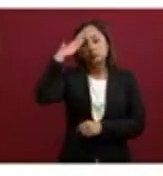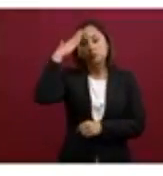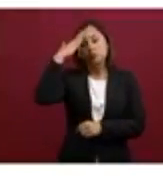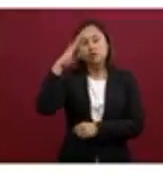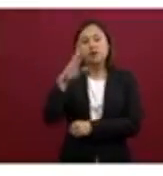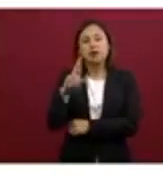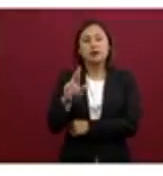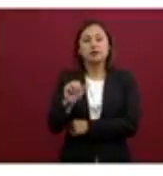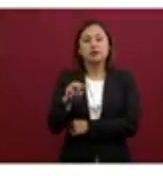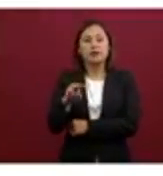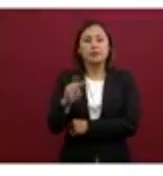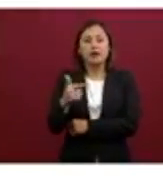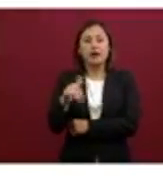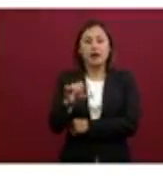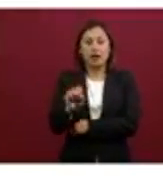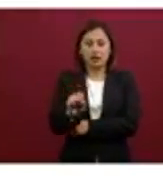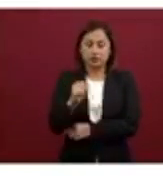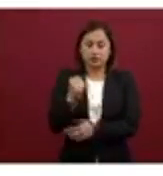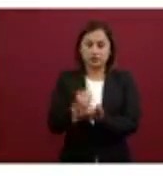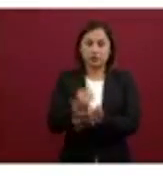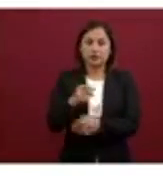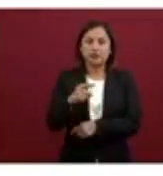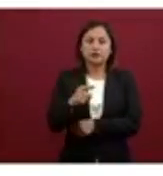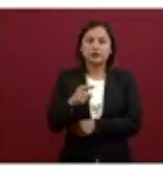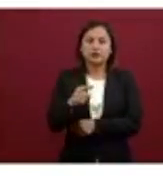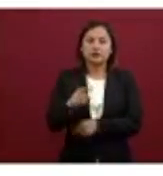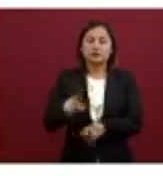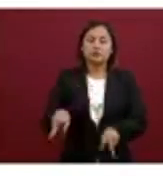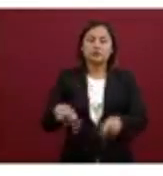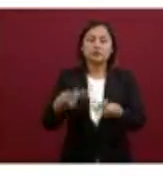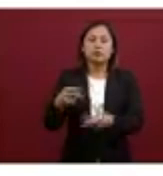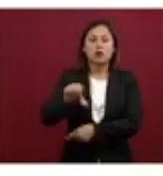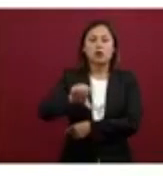Ramagás, con un precio al público de